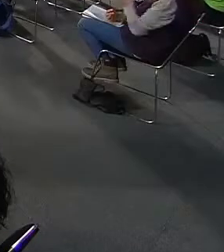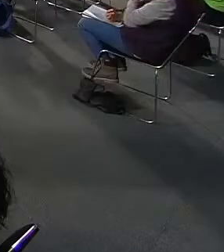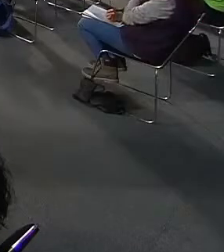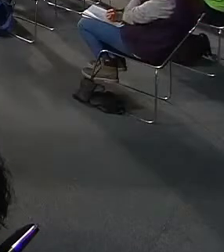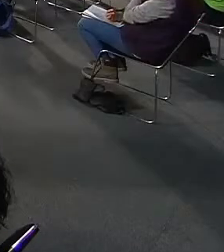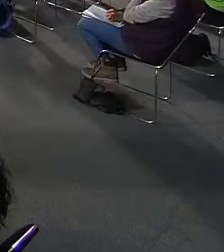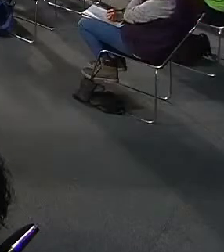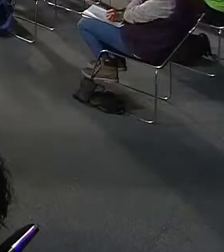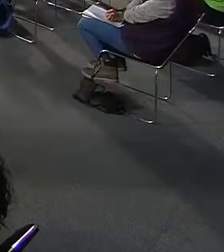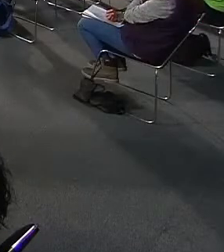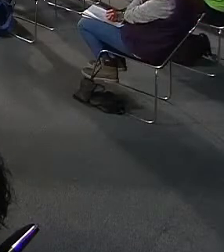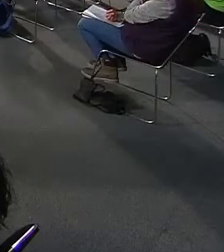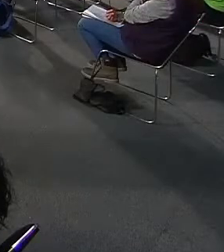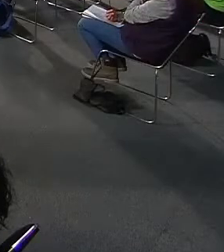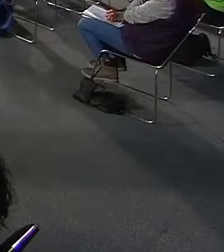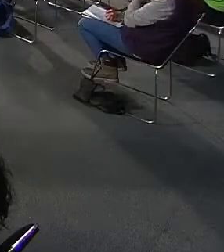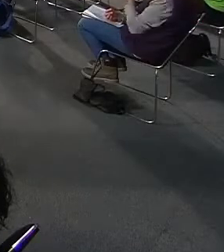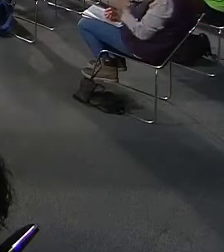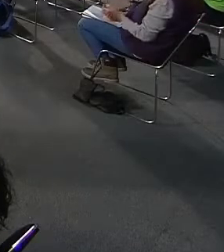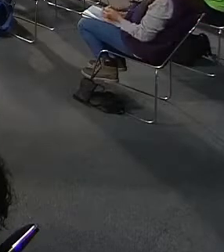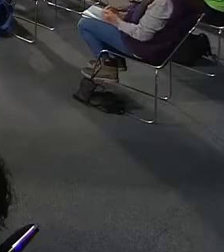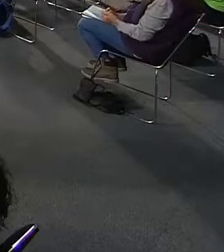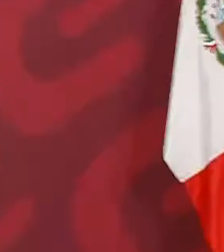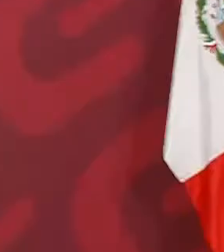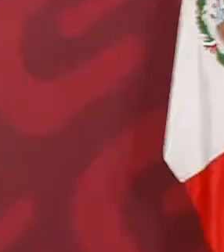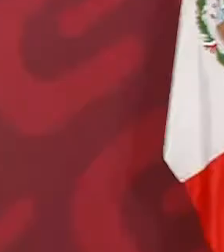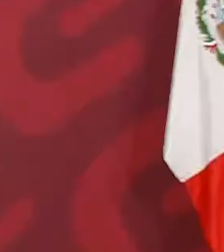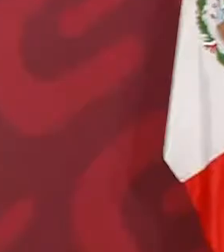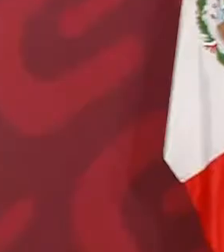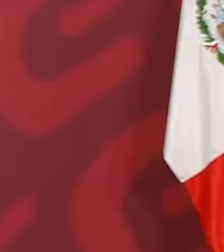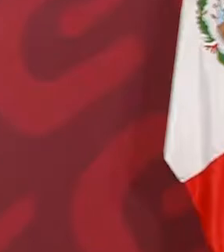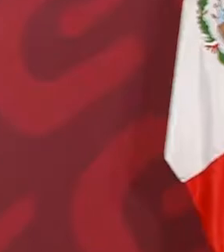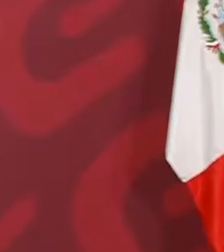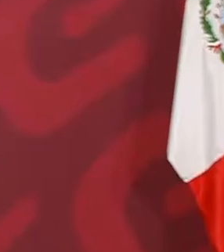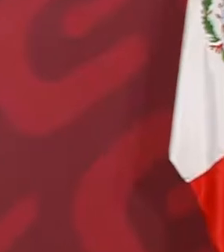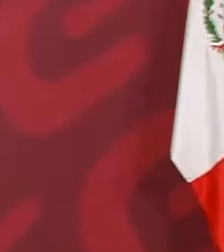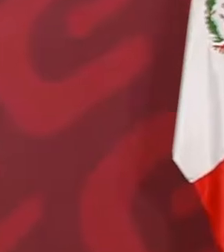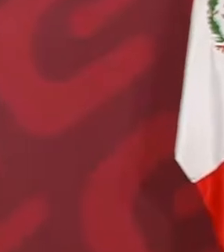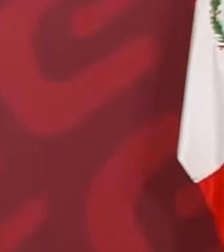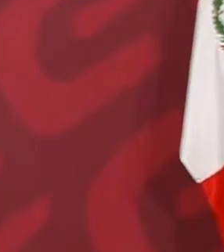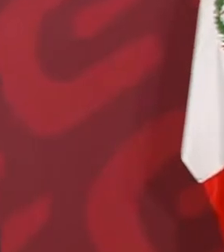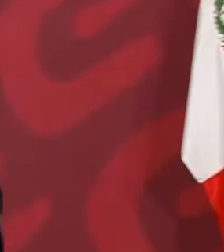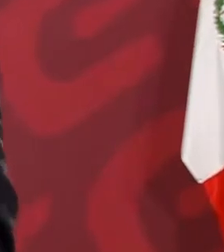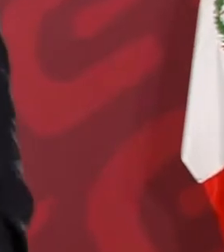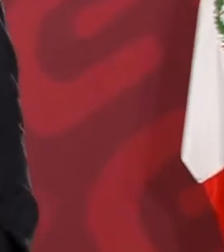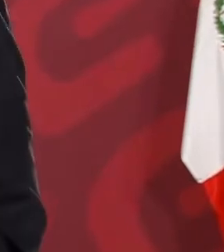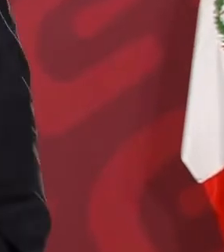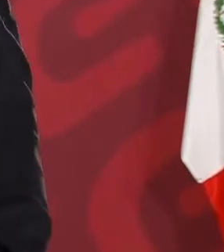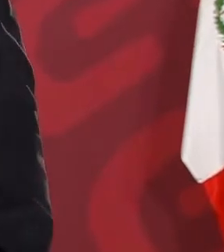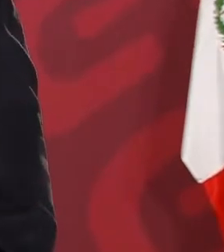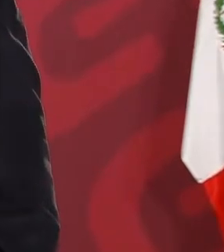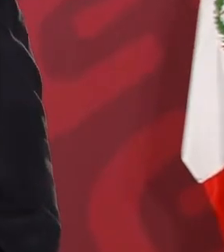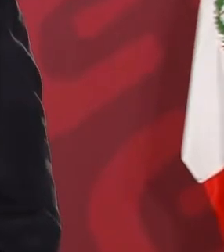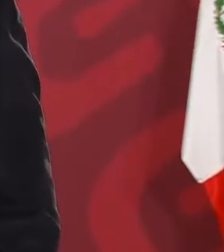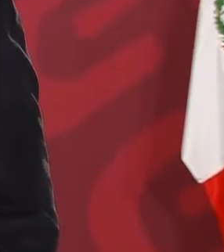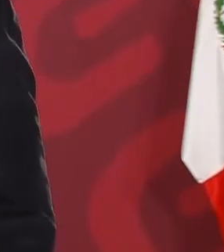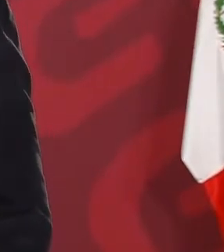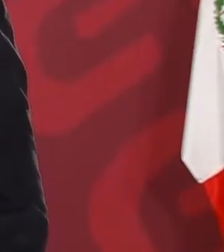se dice que nosotros no estamos cumpliendo con el tratado por este tema.